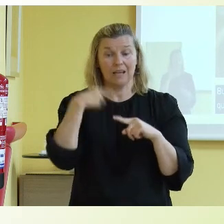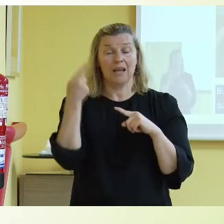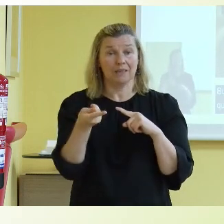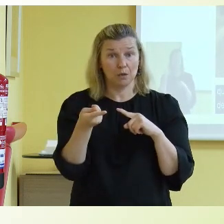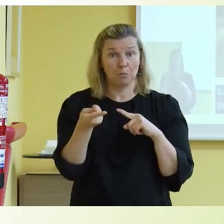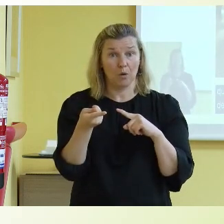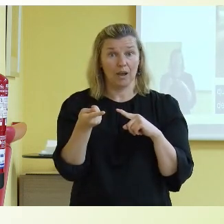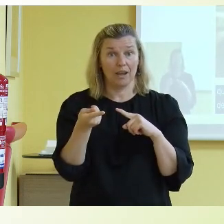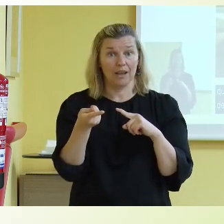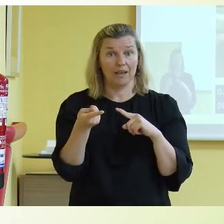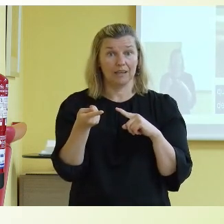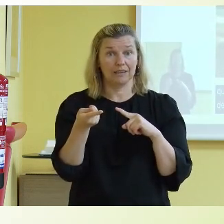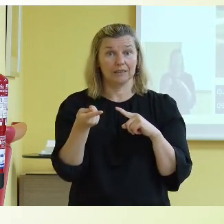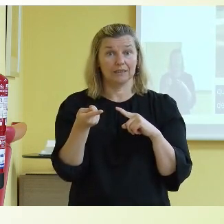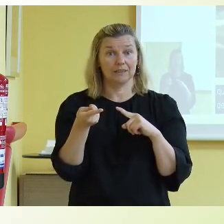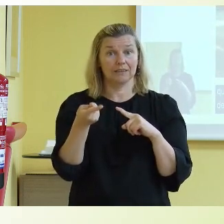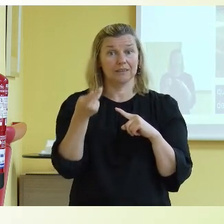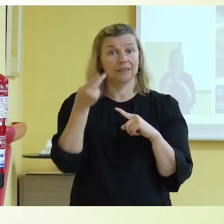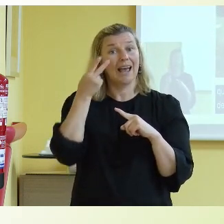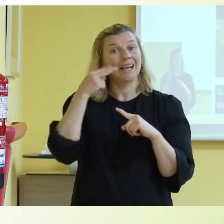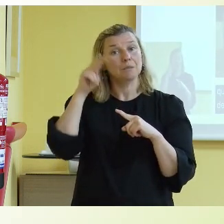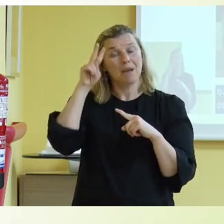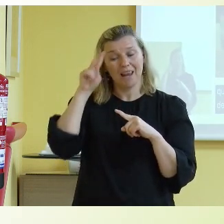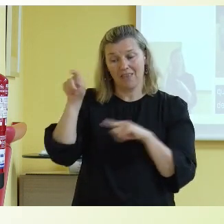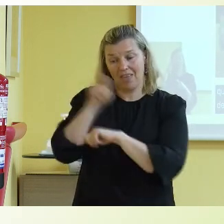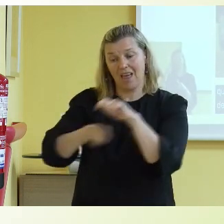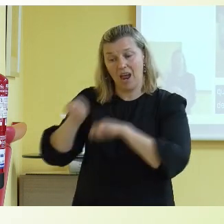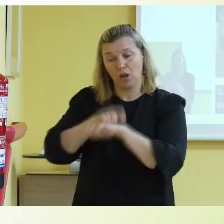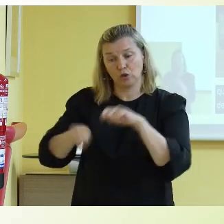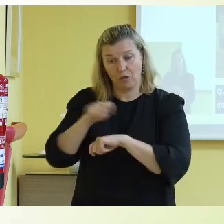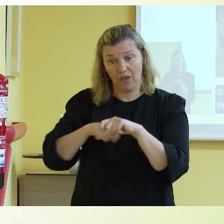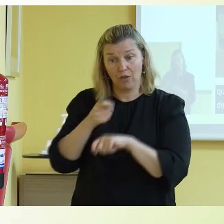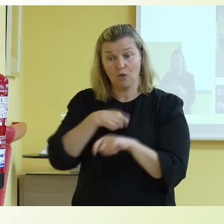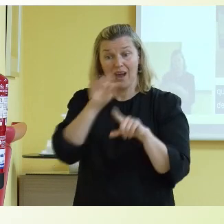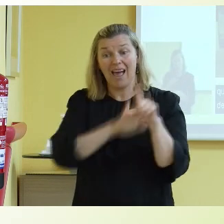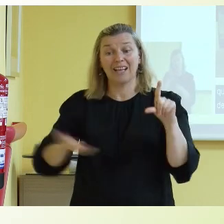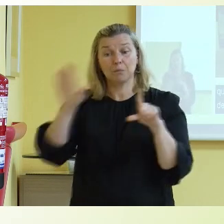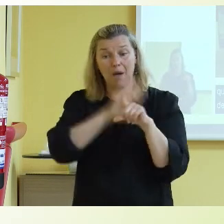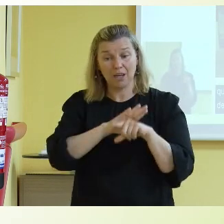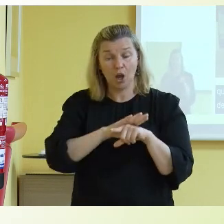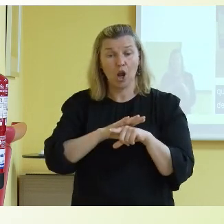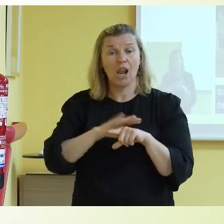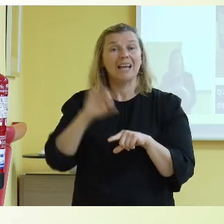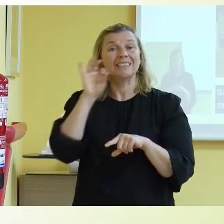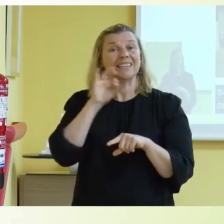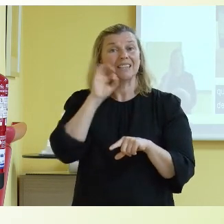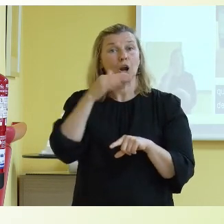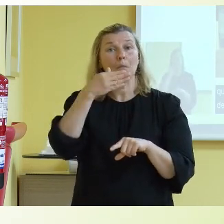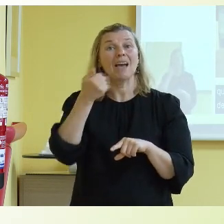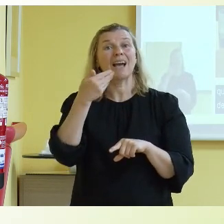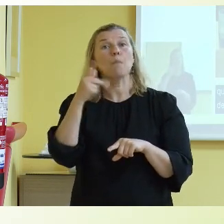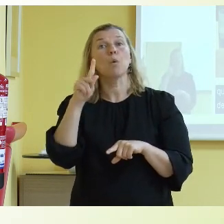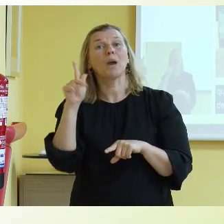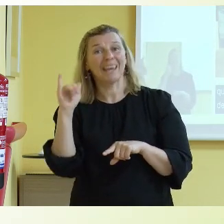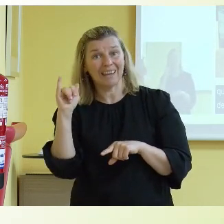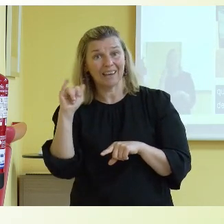continuación nos contará la experiencia desde el movimiento asociativo, la Asociación Española del Síndrome de Kabuki, y finalmente acabaremos con